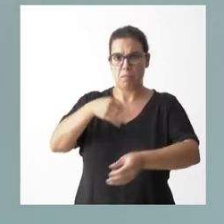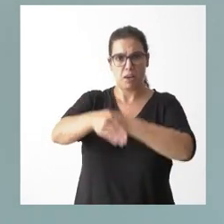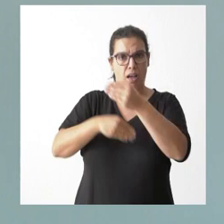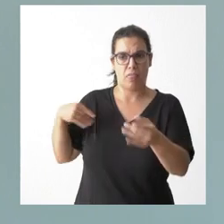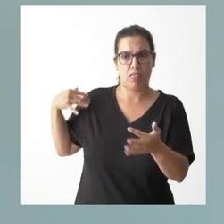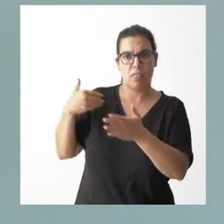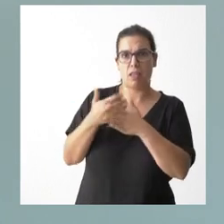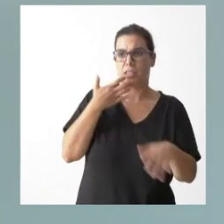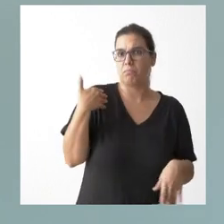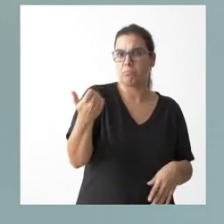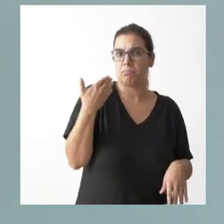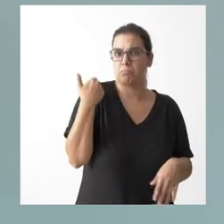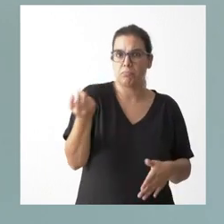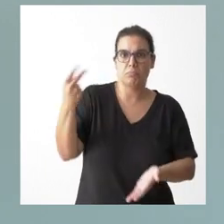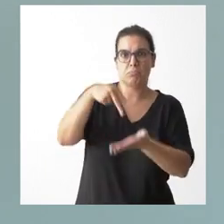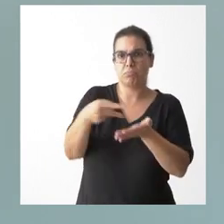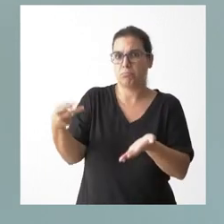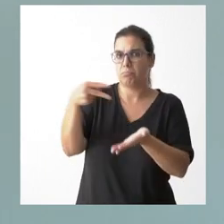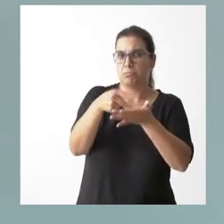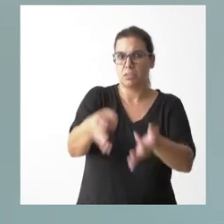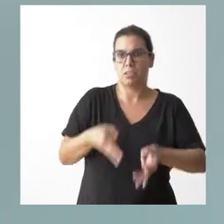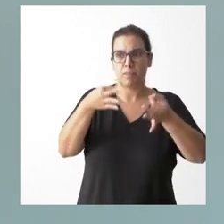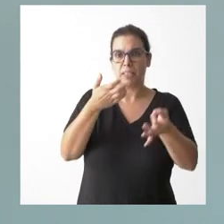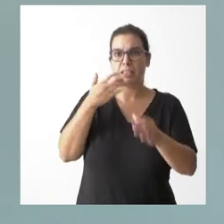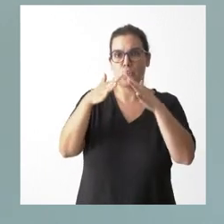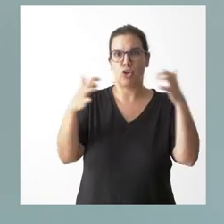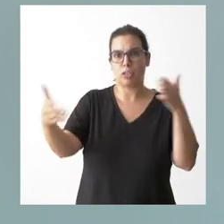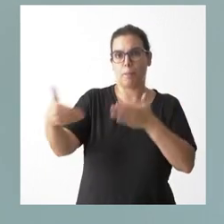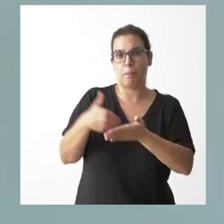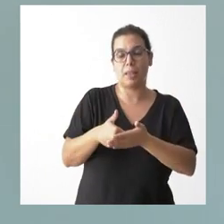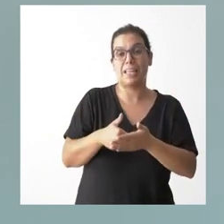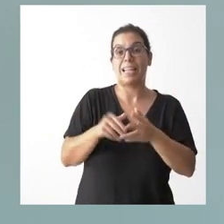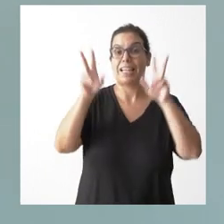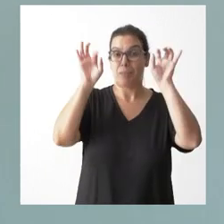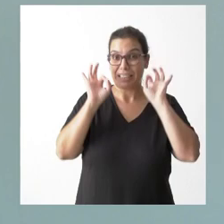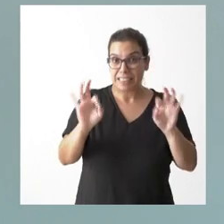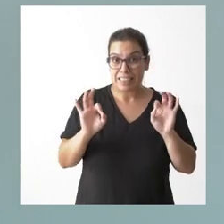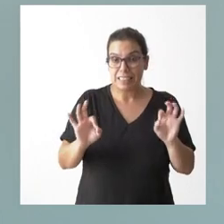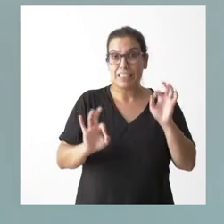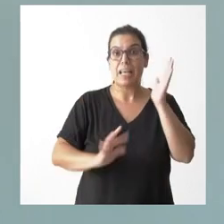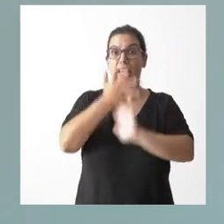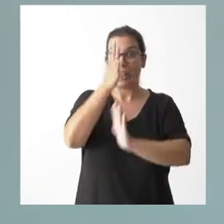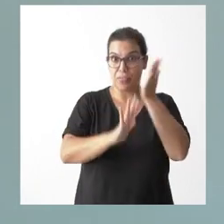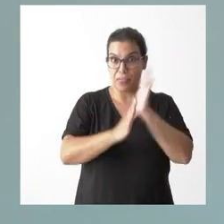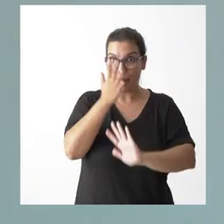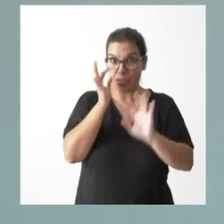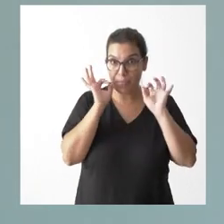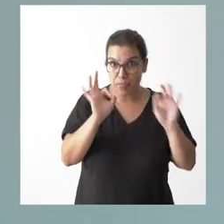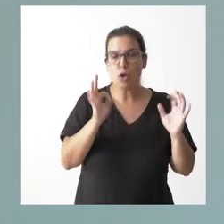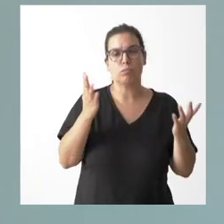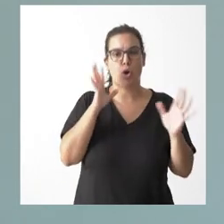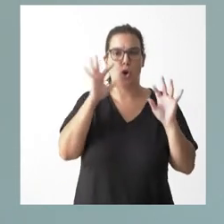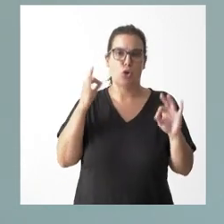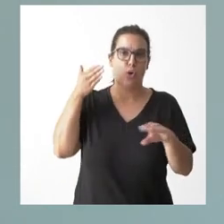se le demande así por parte de las Cortes de Castilla y León. Y el asunto concreto que usted plantea en materia de incendios, naturalmente que lo va a hacer